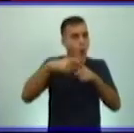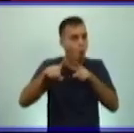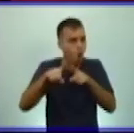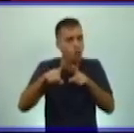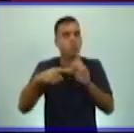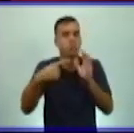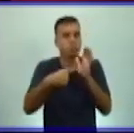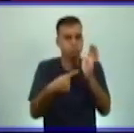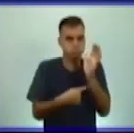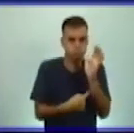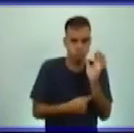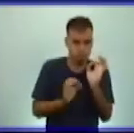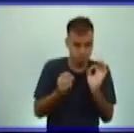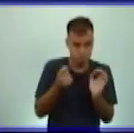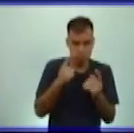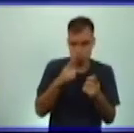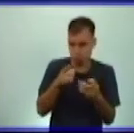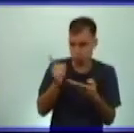pongo en pantalla.